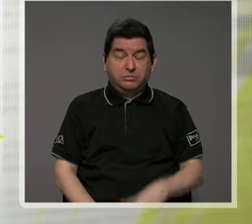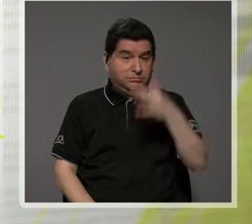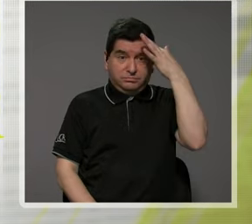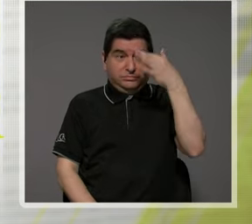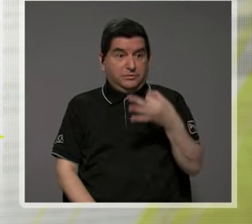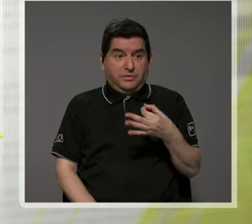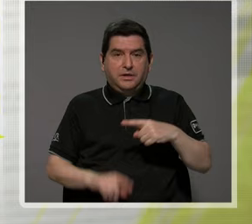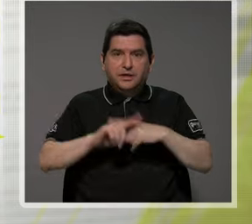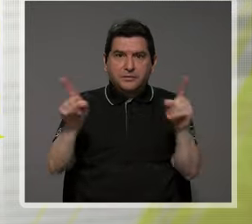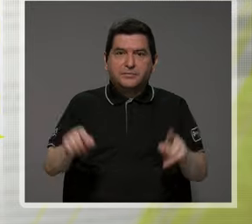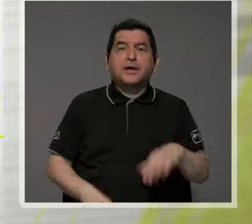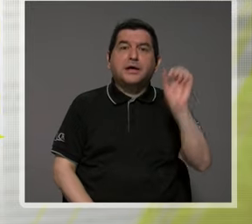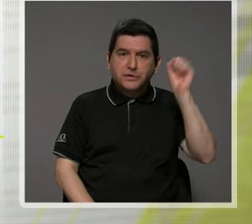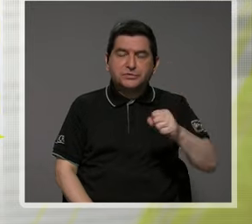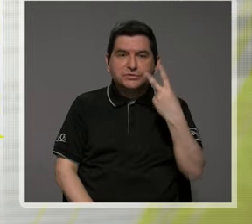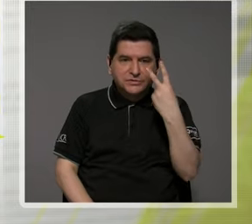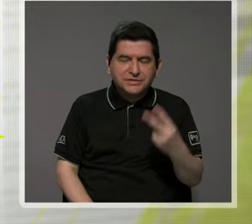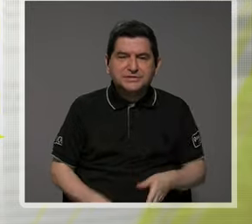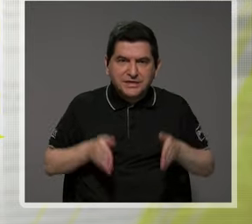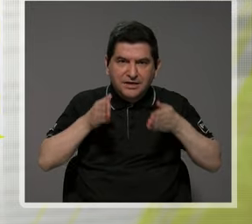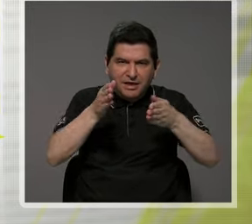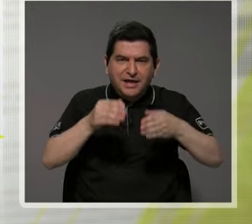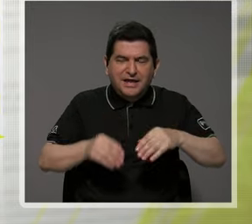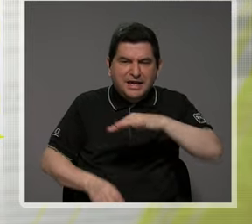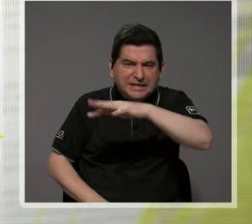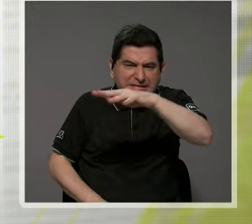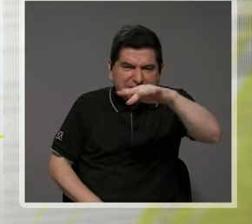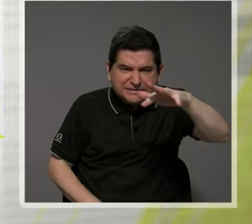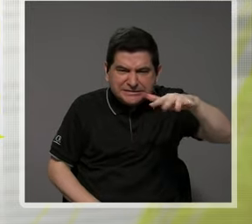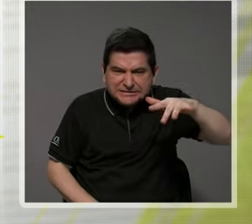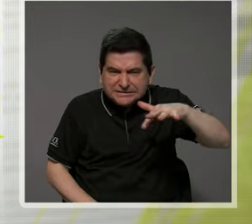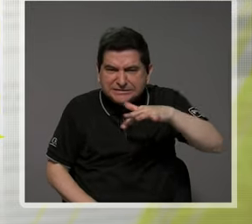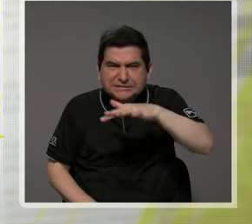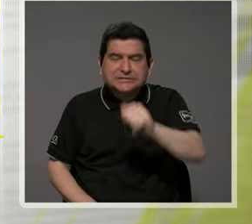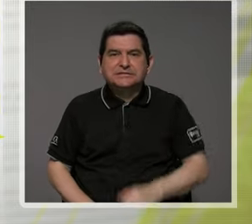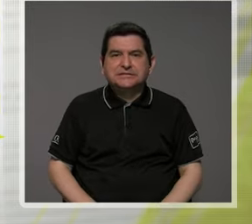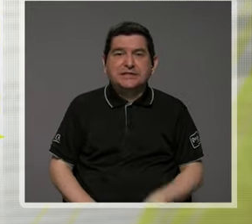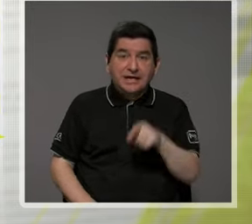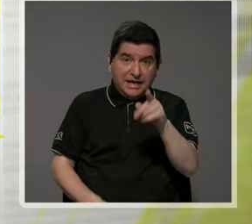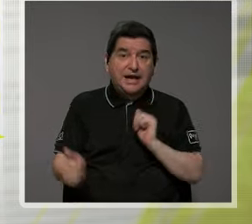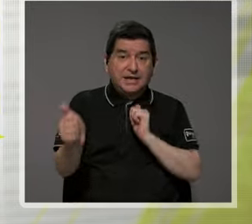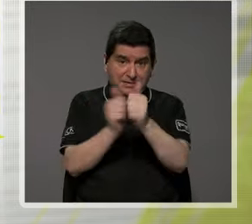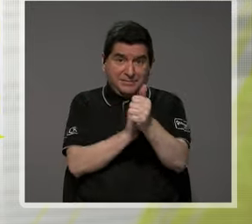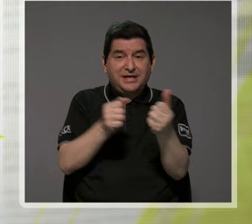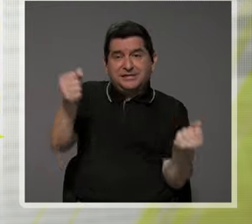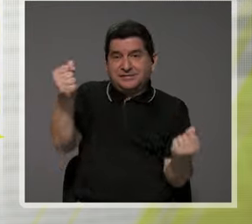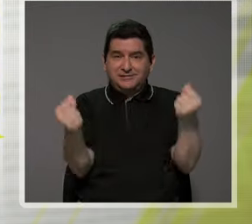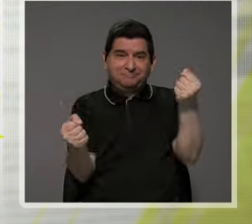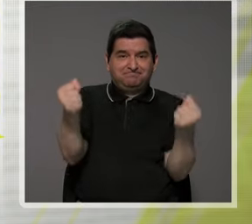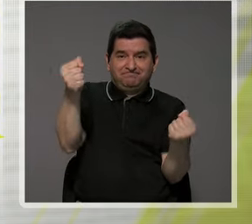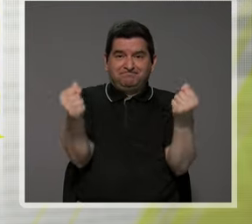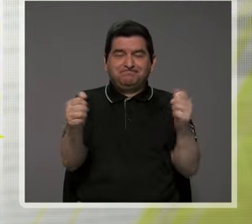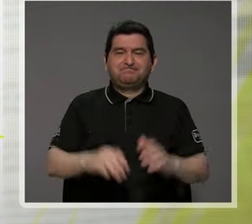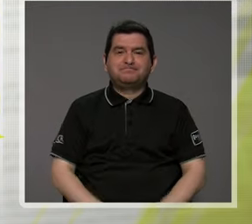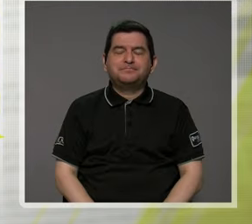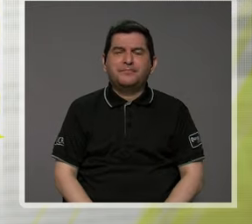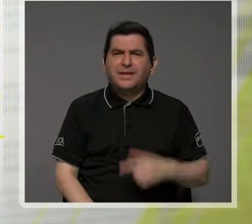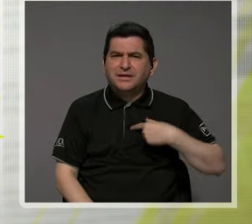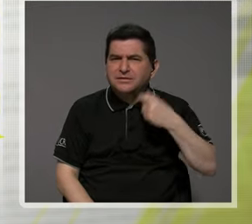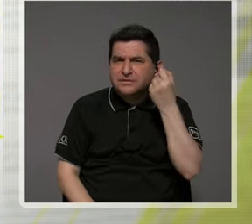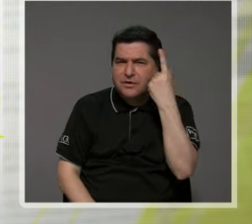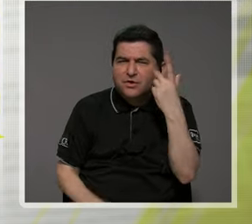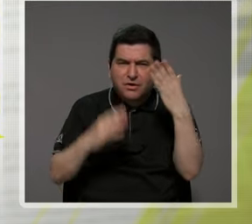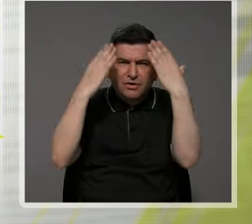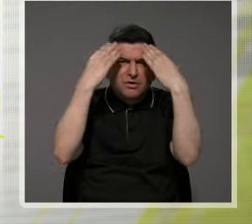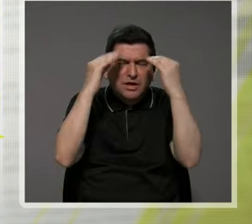eso pero pero efectivamente hay una mancha en ese camino por donde transcurren por donde circulan los camiones tengo entendido que el